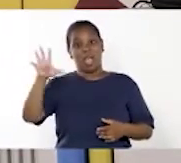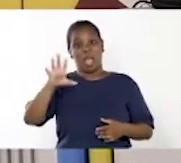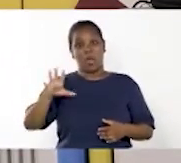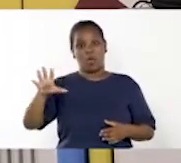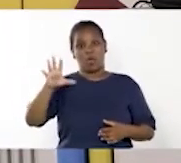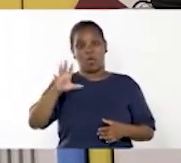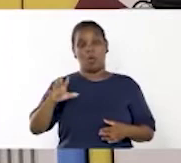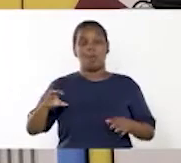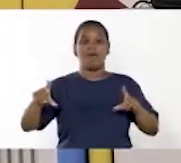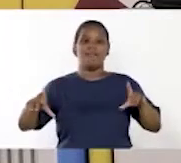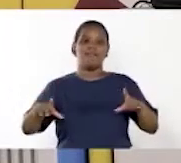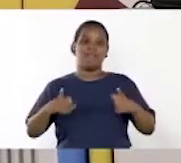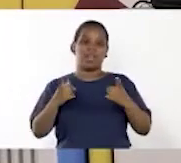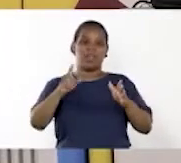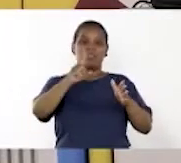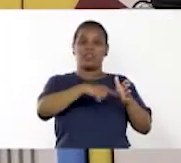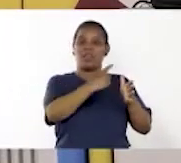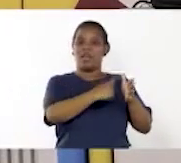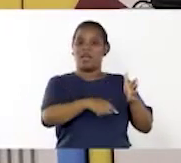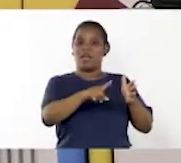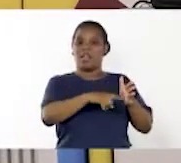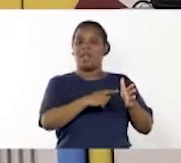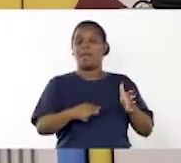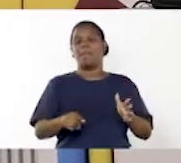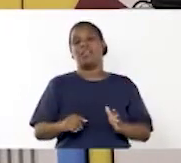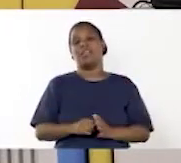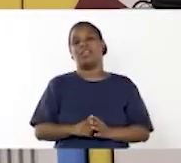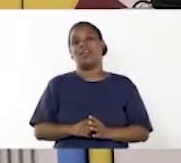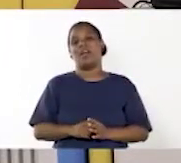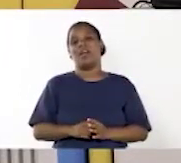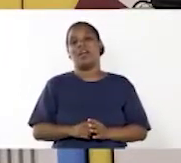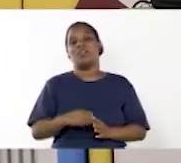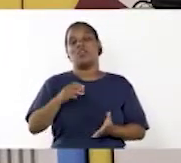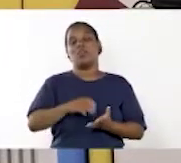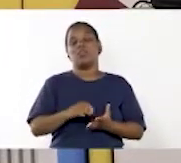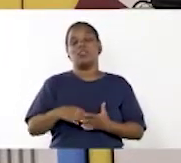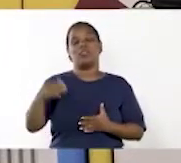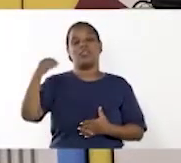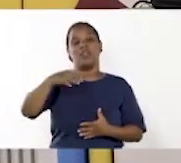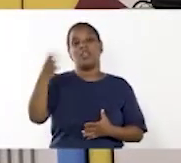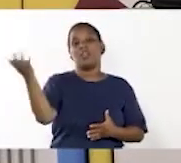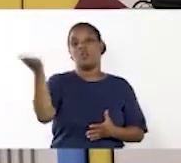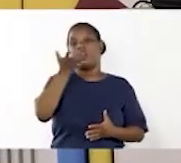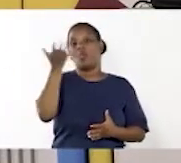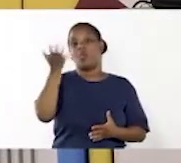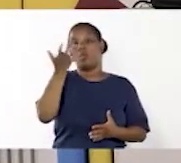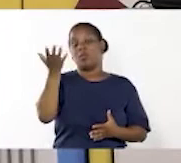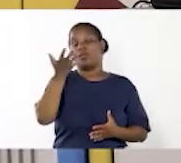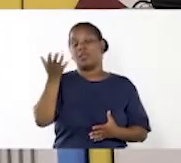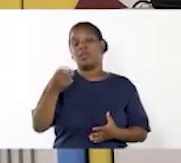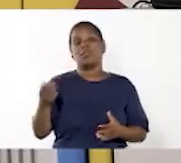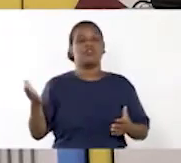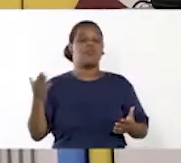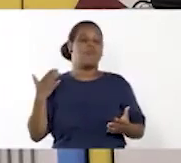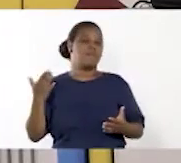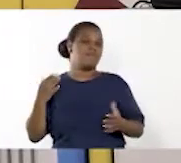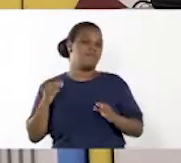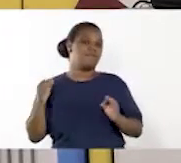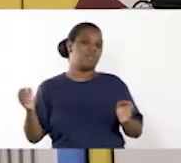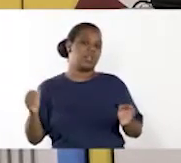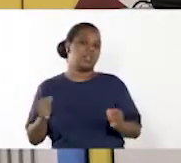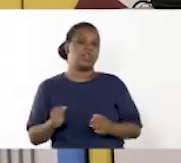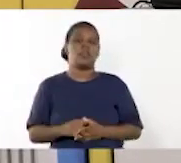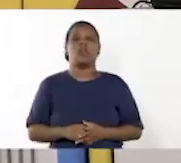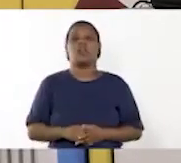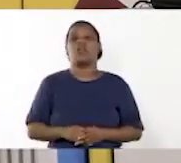Gran Bretaña, otros territorios donde están llegando también los vientos, van a llegar fresco procedente del